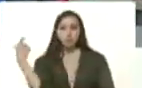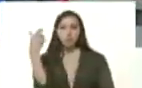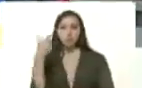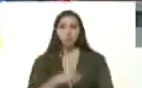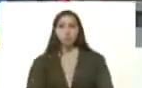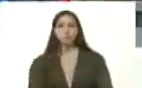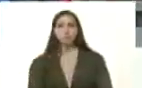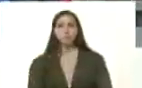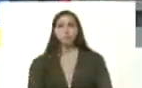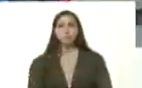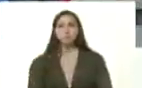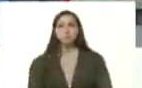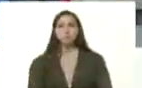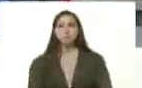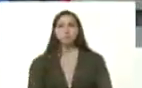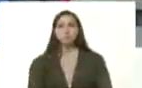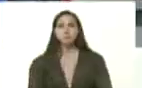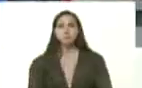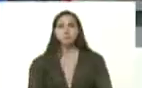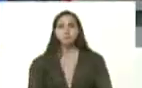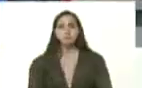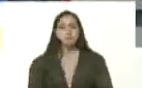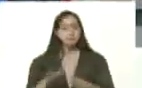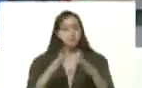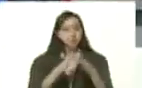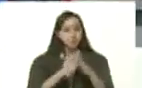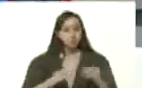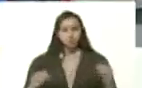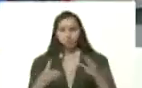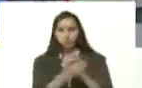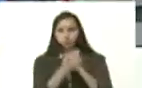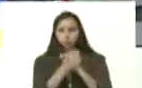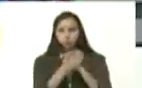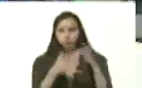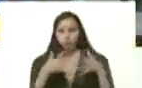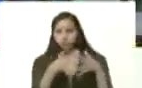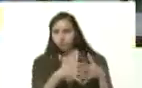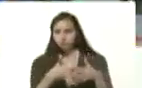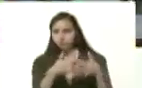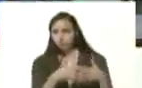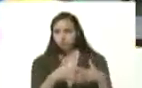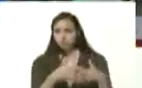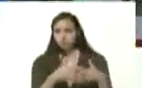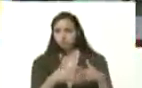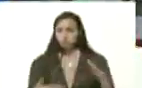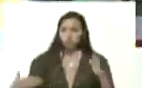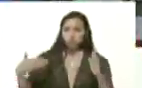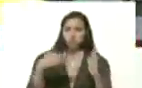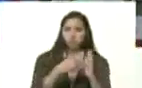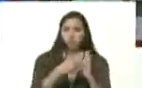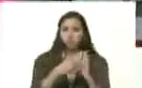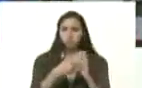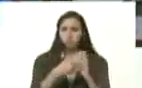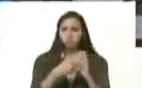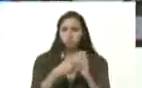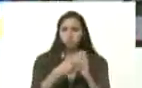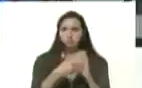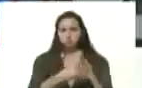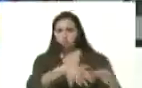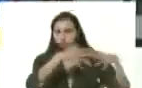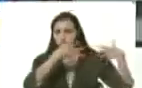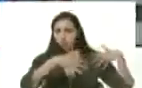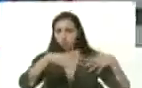De intentar a Estados Unidos y sus aliados una agresión contra el pueblo venezolano con tropas en